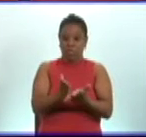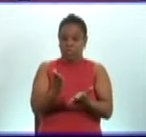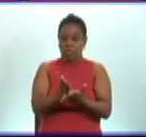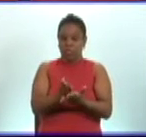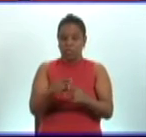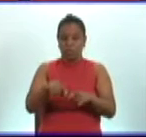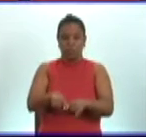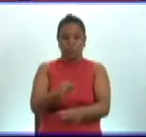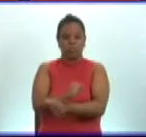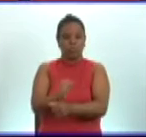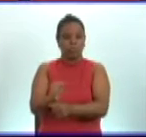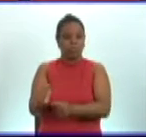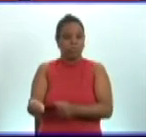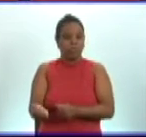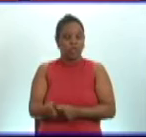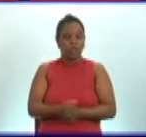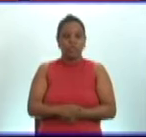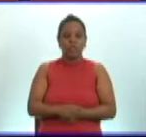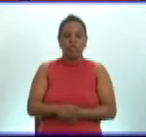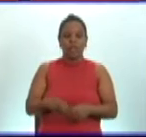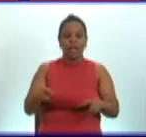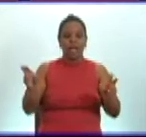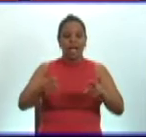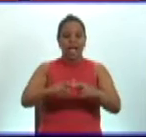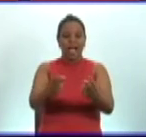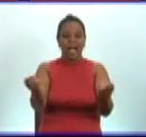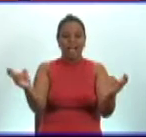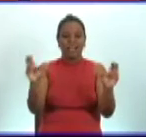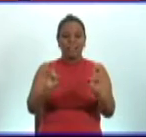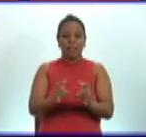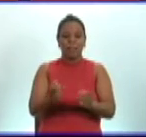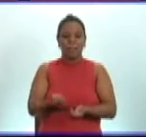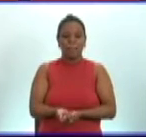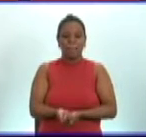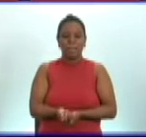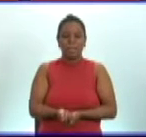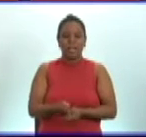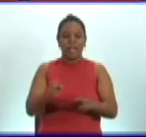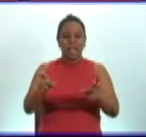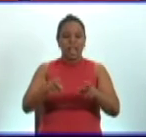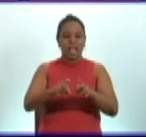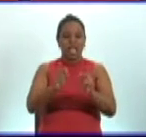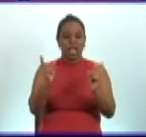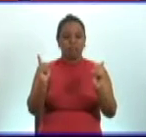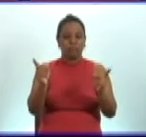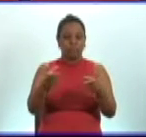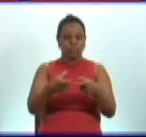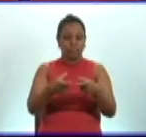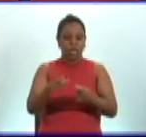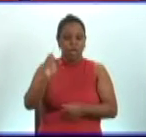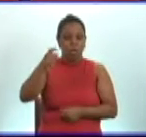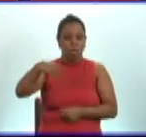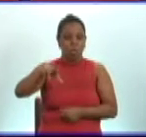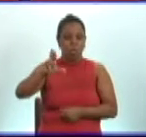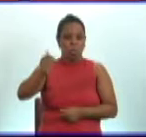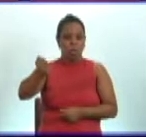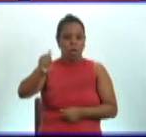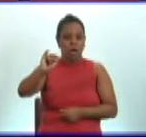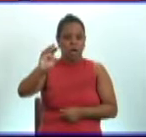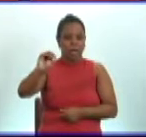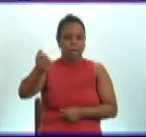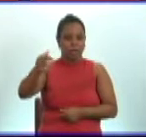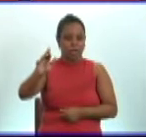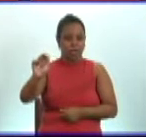Weimar. La Asamblea de Weimar, sin lugar a dudas, muchachos, pues viene a organizar un poco más esa guerra de los 10 años. Recuerden que allí pues